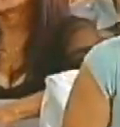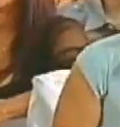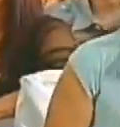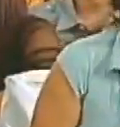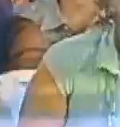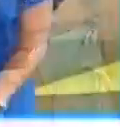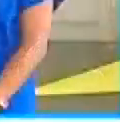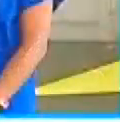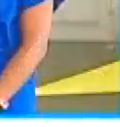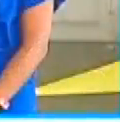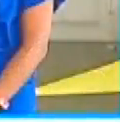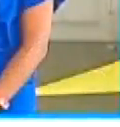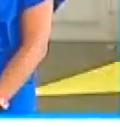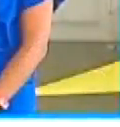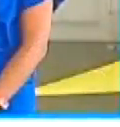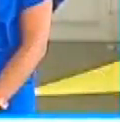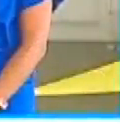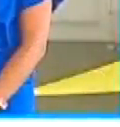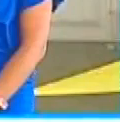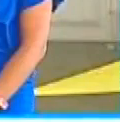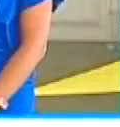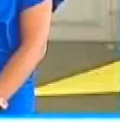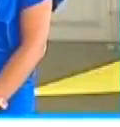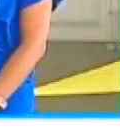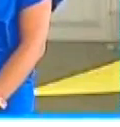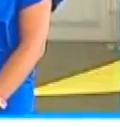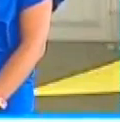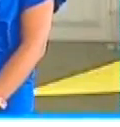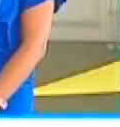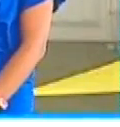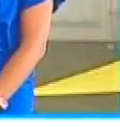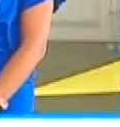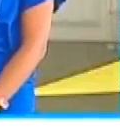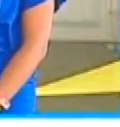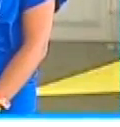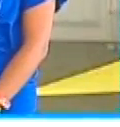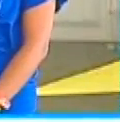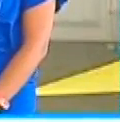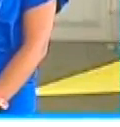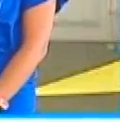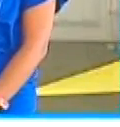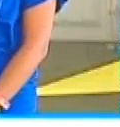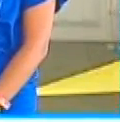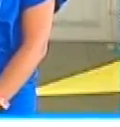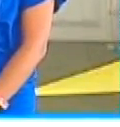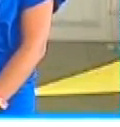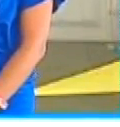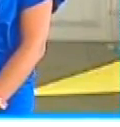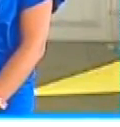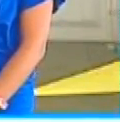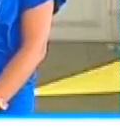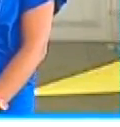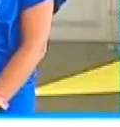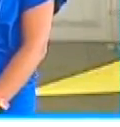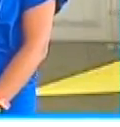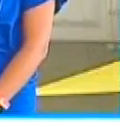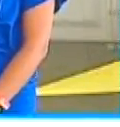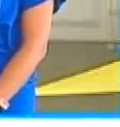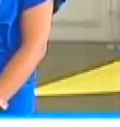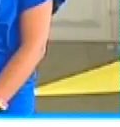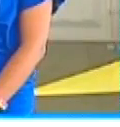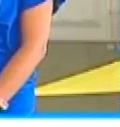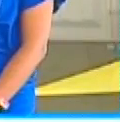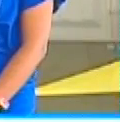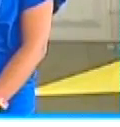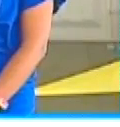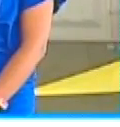Quiero hacerle un reconocimiento a todos los intérpretes a nivel nacional. Porque cuando lo vemos en esa cajita, no se le da la felicitación correspondiente. Ellos son